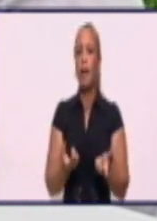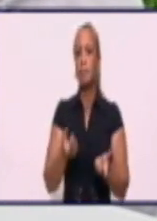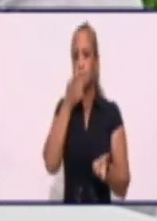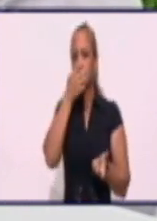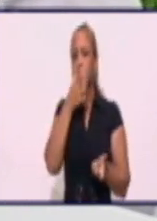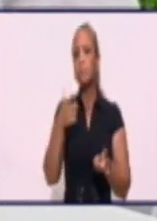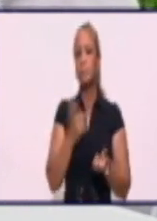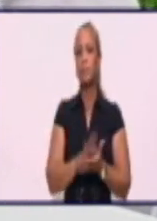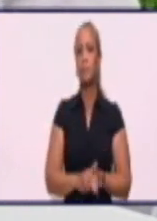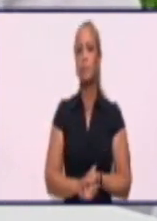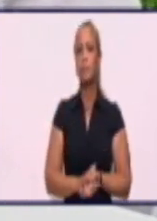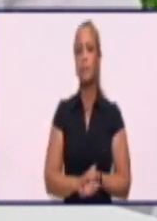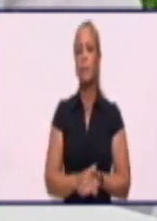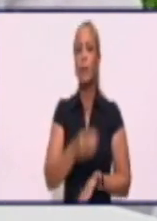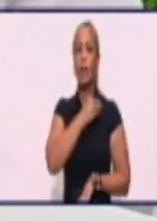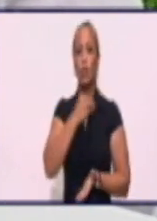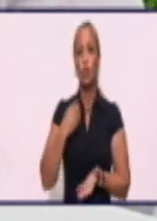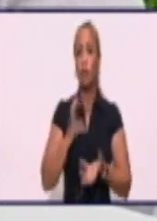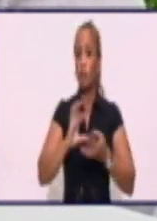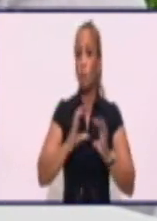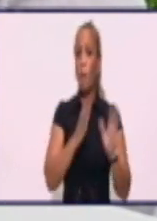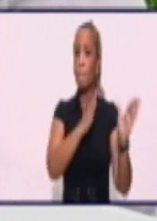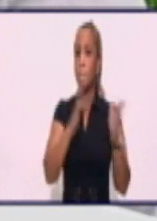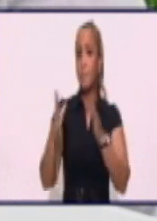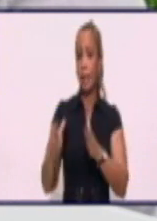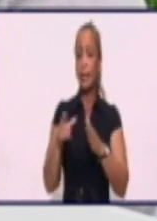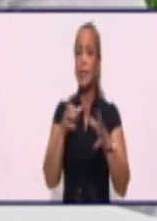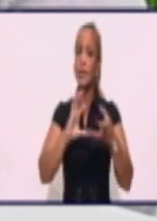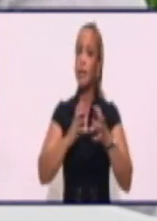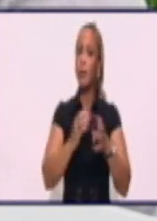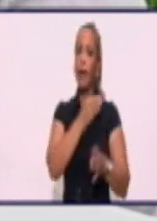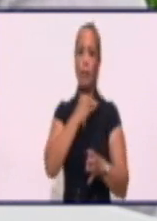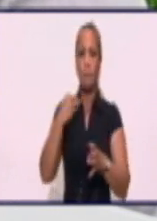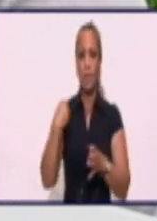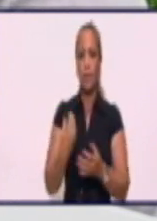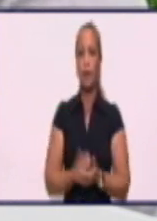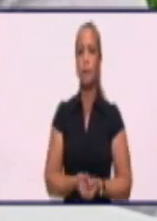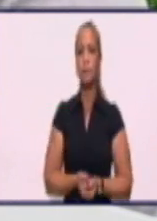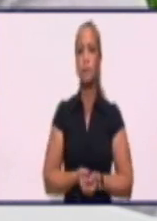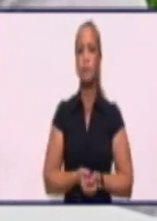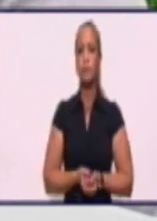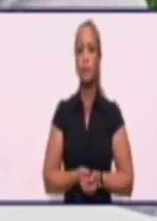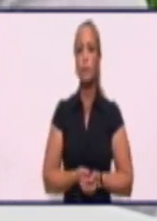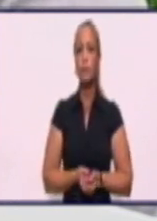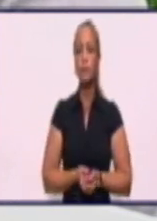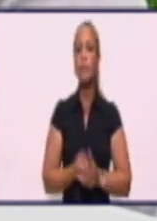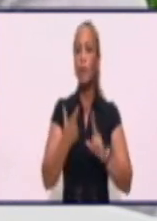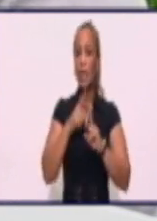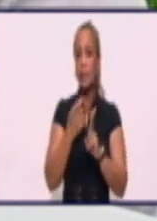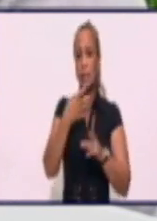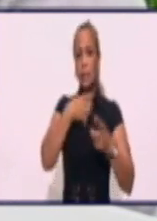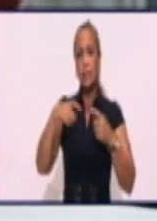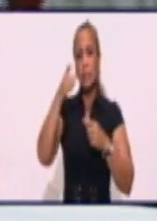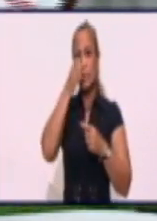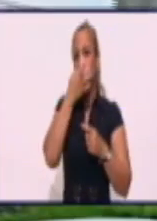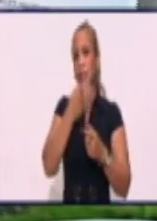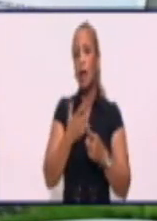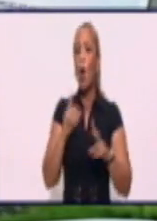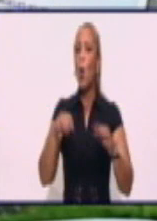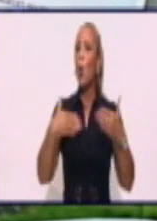Ecuatorial. El doctor formó parte de esa Brigada Médica en Guinea Ecuatorial. Una